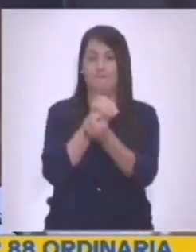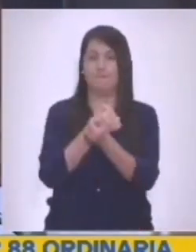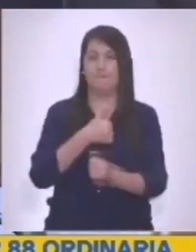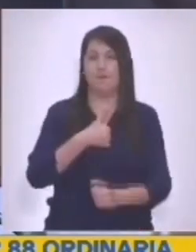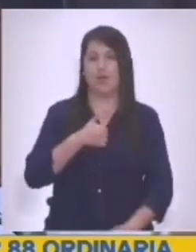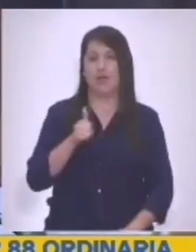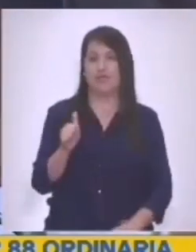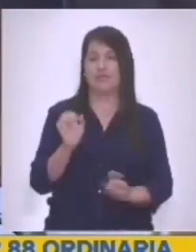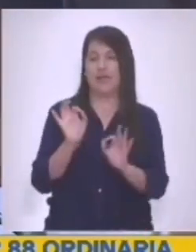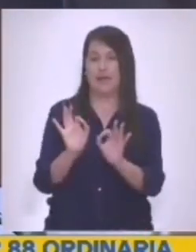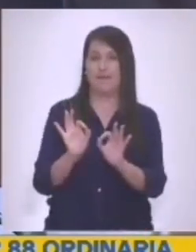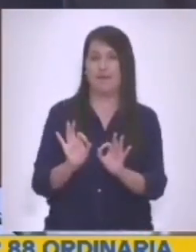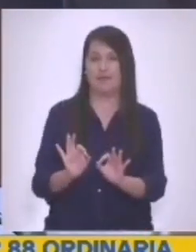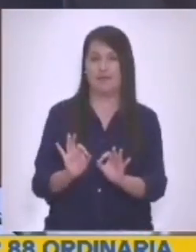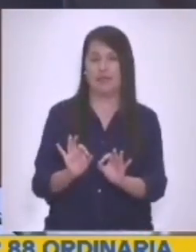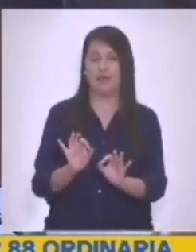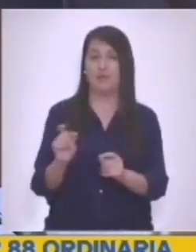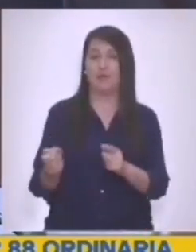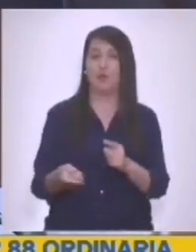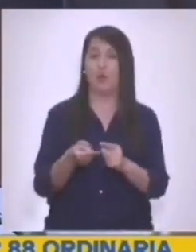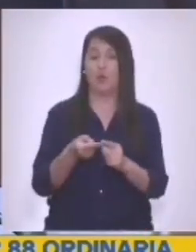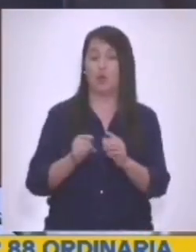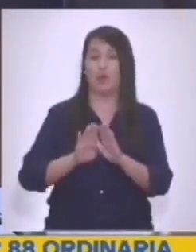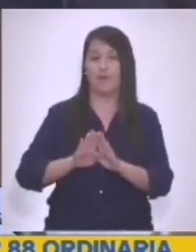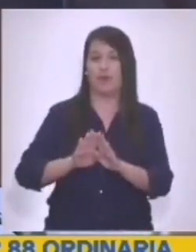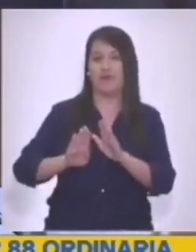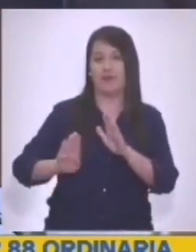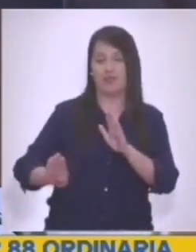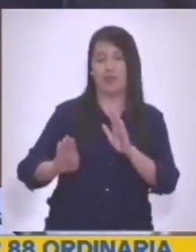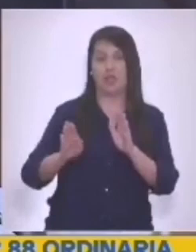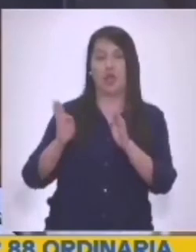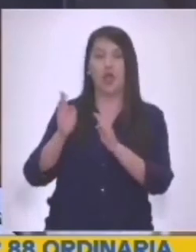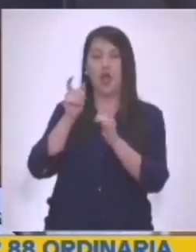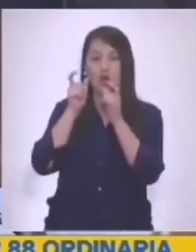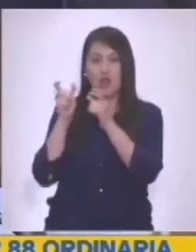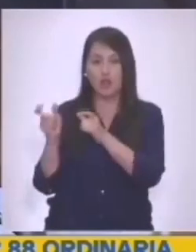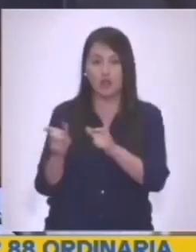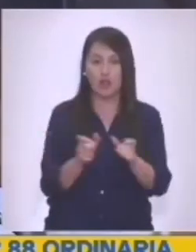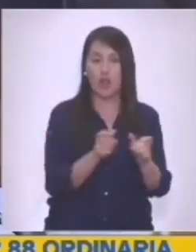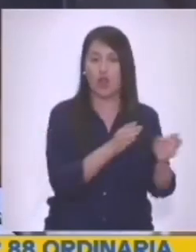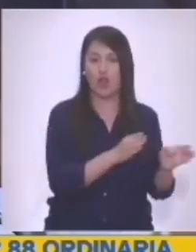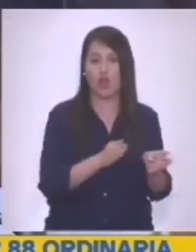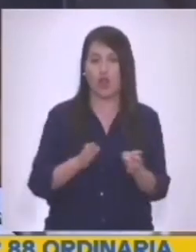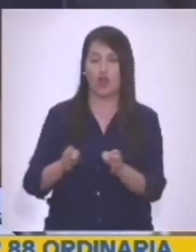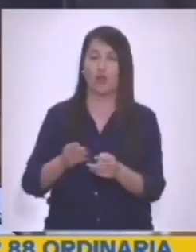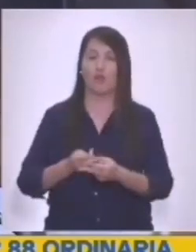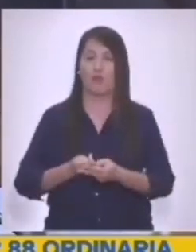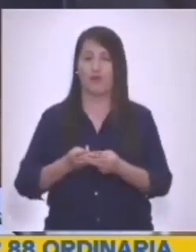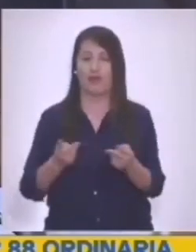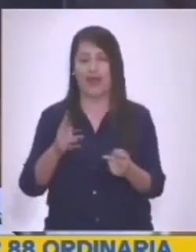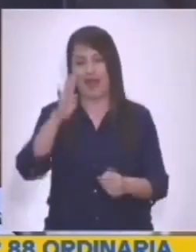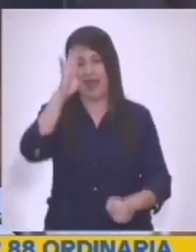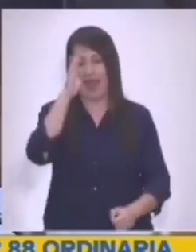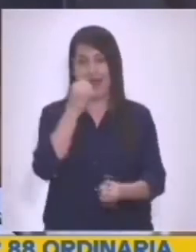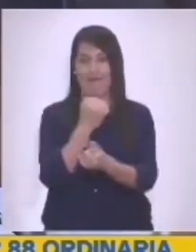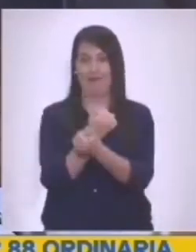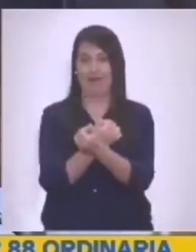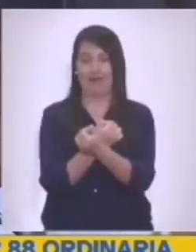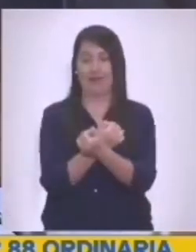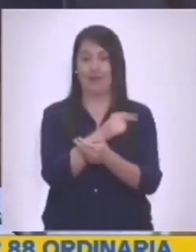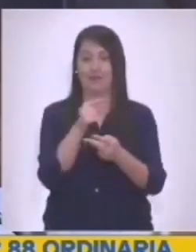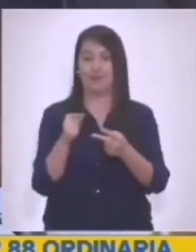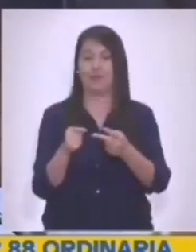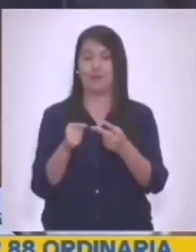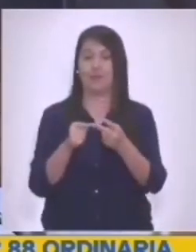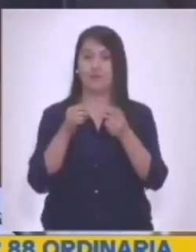una en la función de prevención y control del orden público que es carabineros por naturaleza y otra dedicada exclusivamente